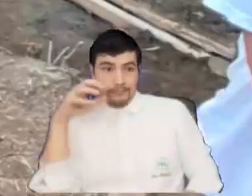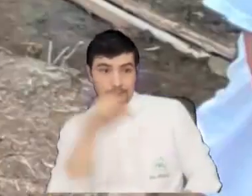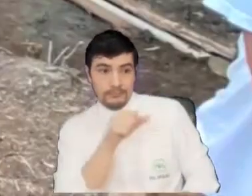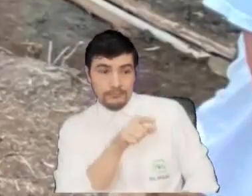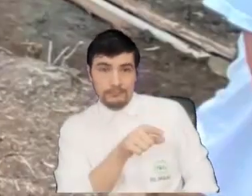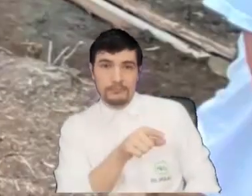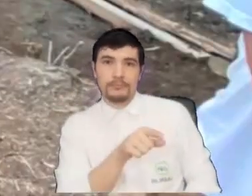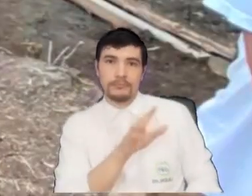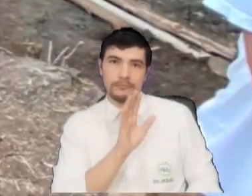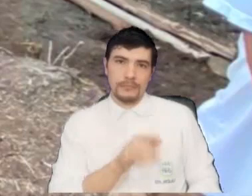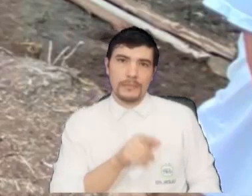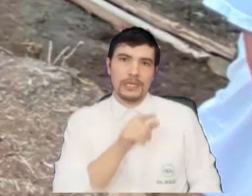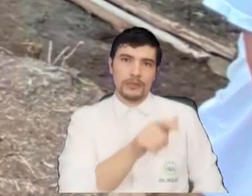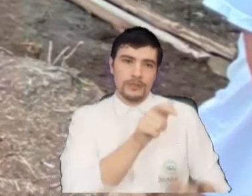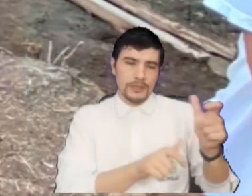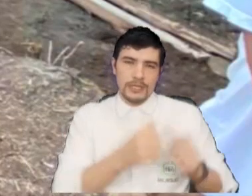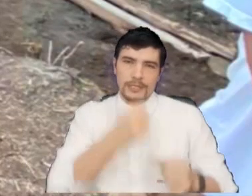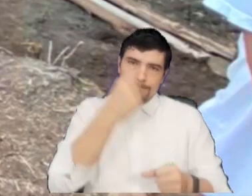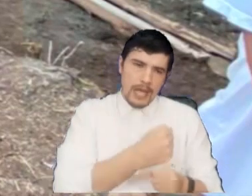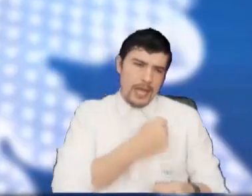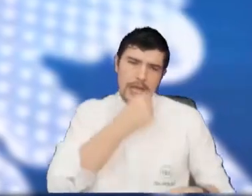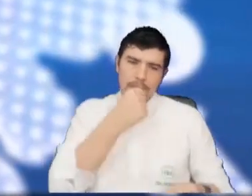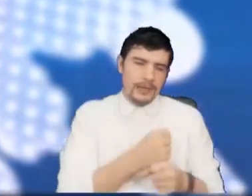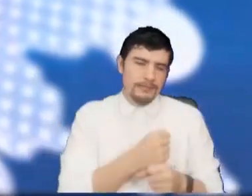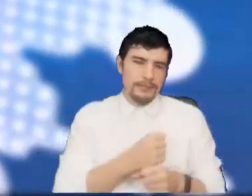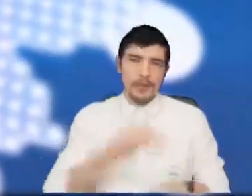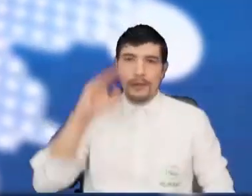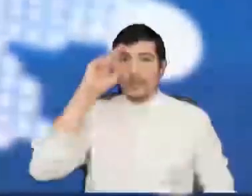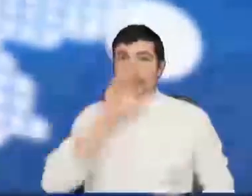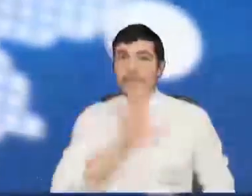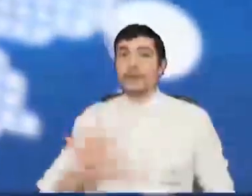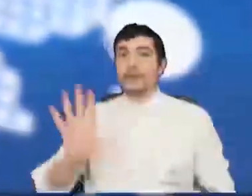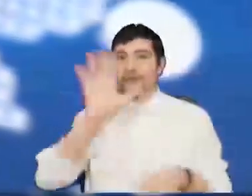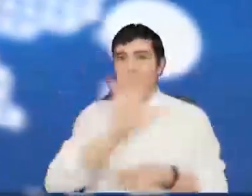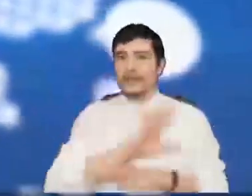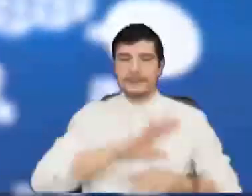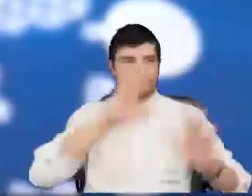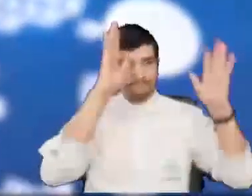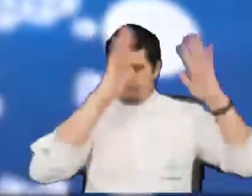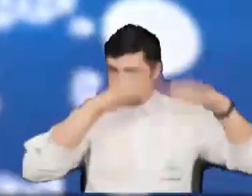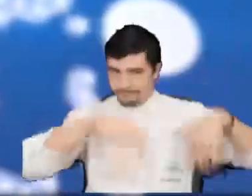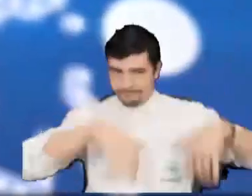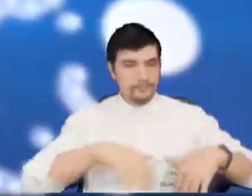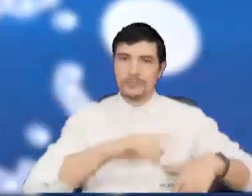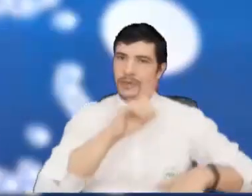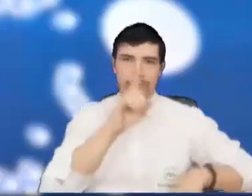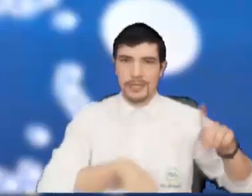trabajando. La Policía Nacional desmanteló algunas de las construcciones que ya estaban hechas. Así también.